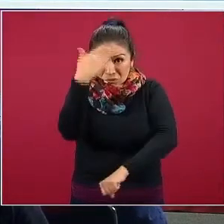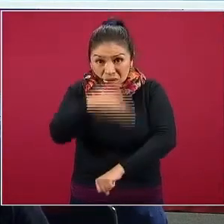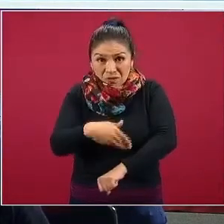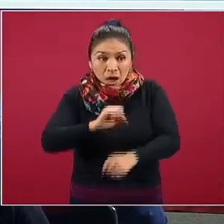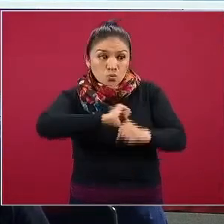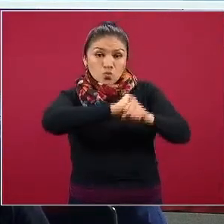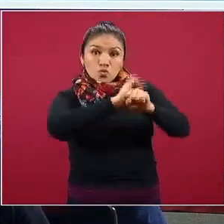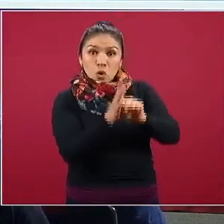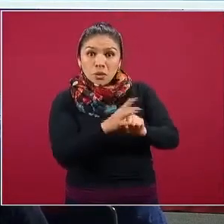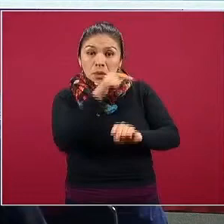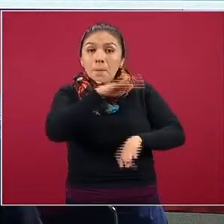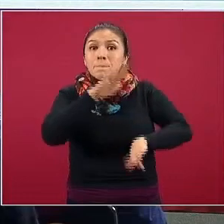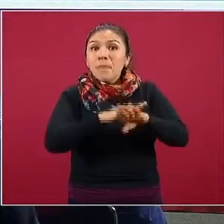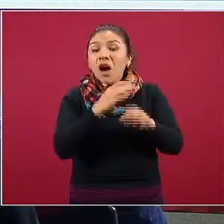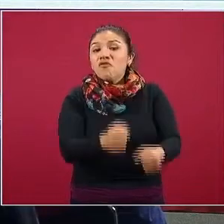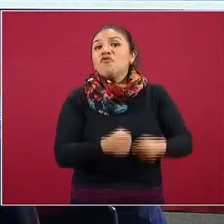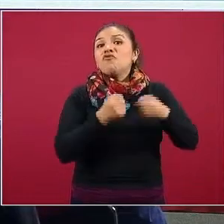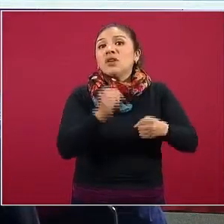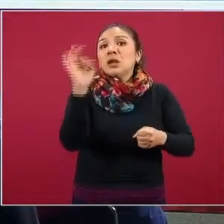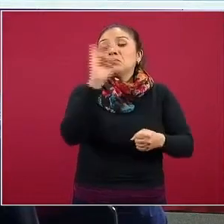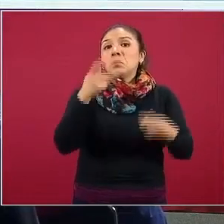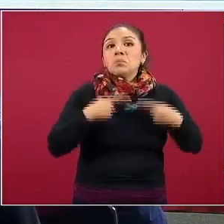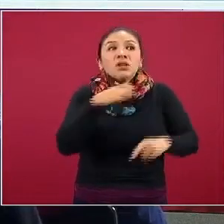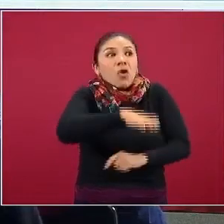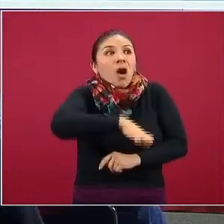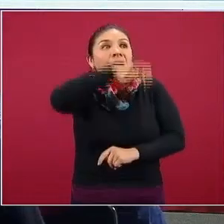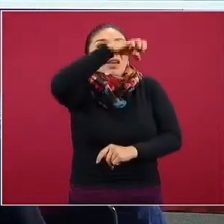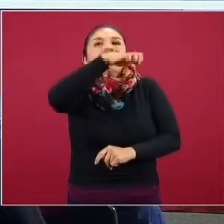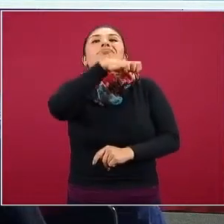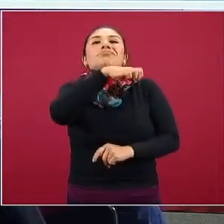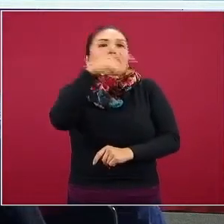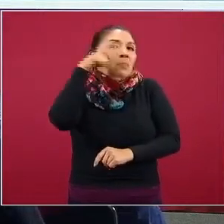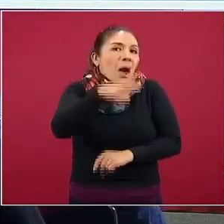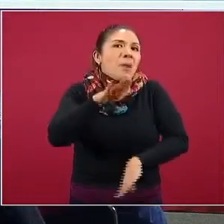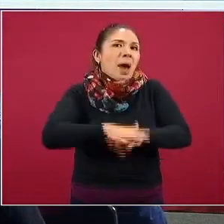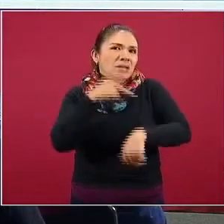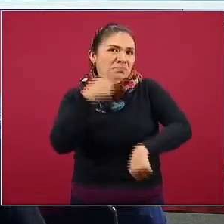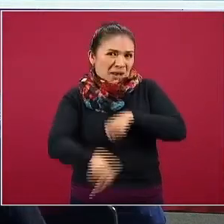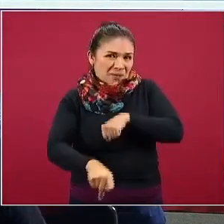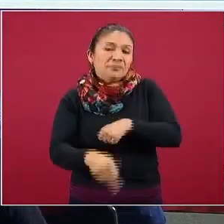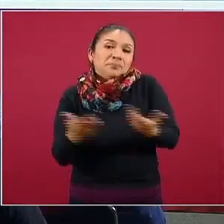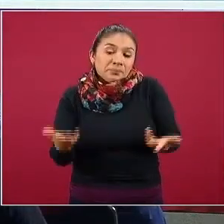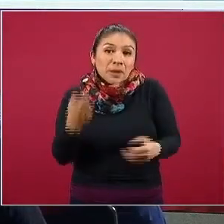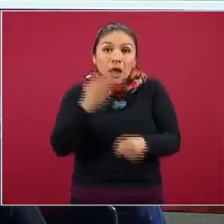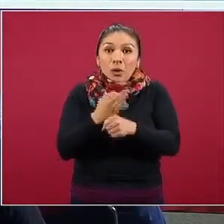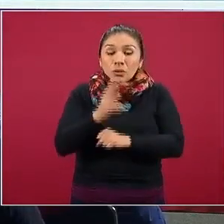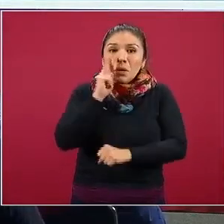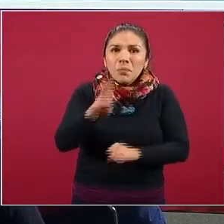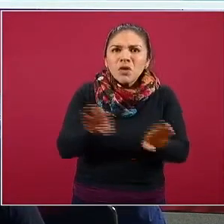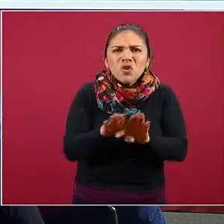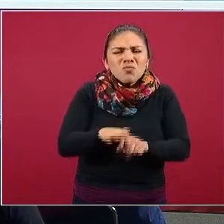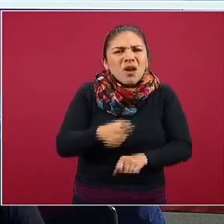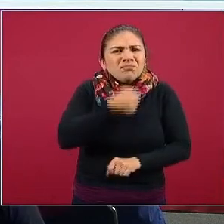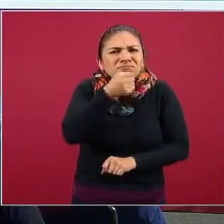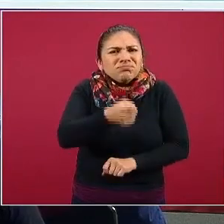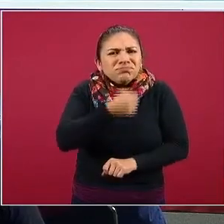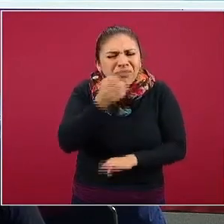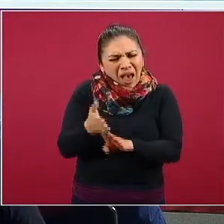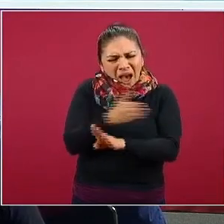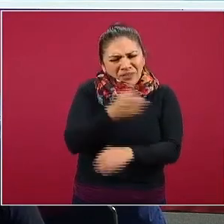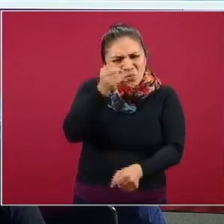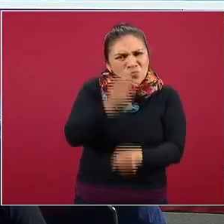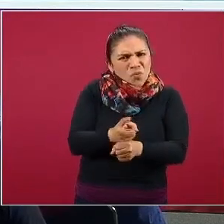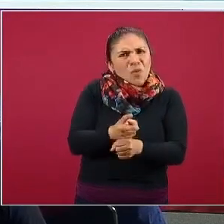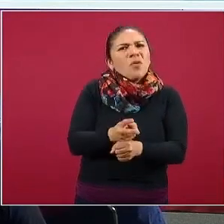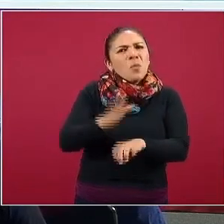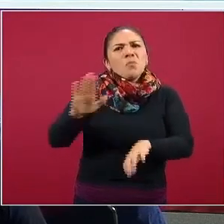más severo entre mayores de edad de la persona y es otro de los elementos. Ahora, para poder ver esto del envejecimiento prematuro